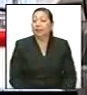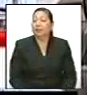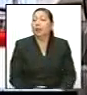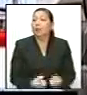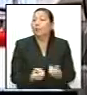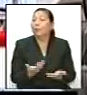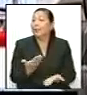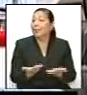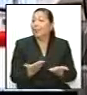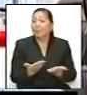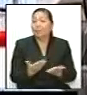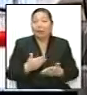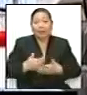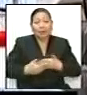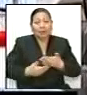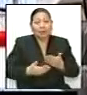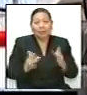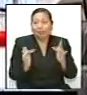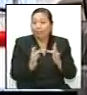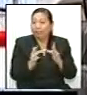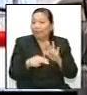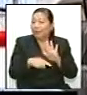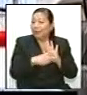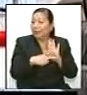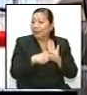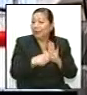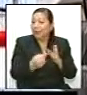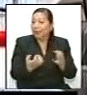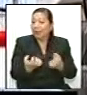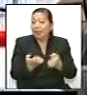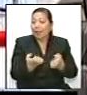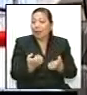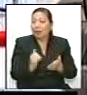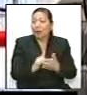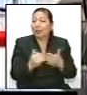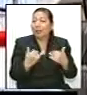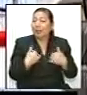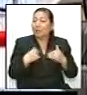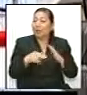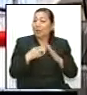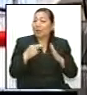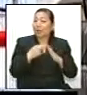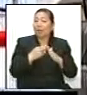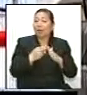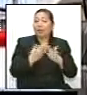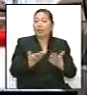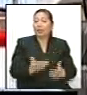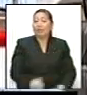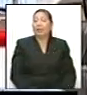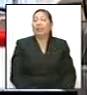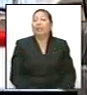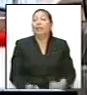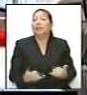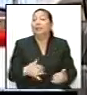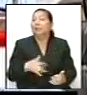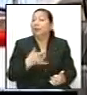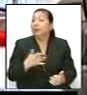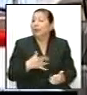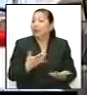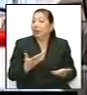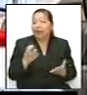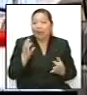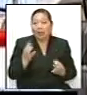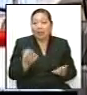muchas veces generan un tipo de impacto negativo para la economía que tenemos a nivel nacional. Entonces, en ese sentido,